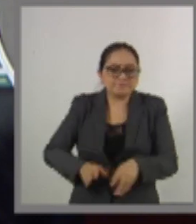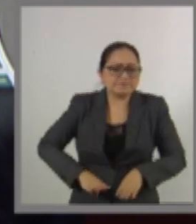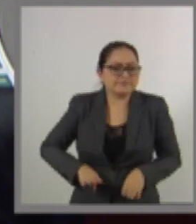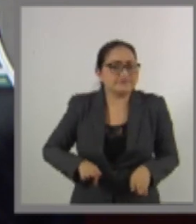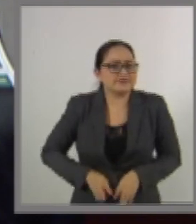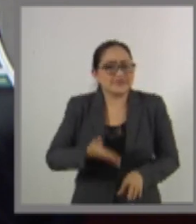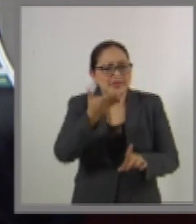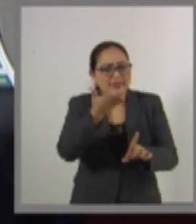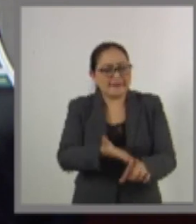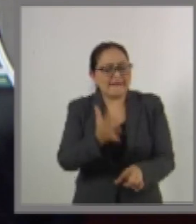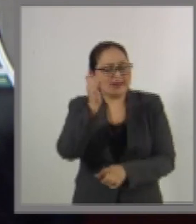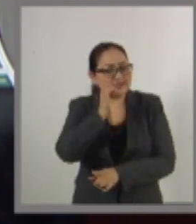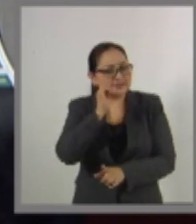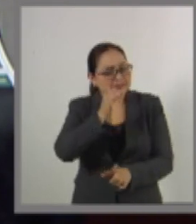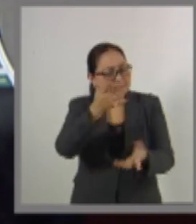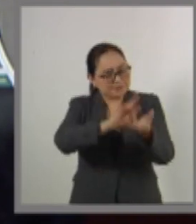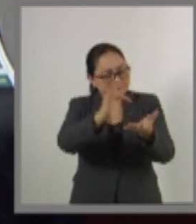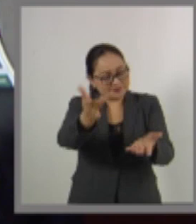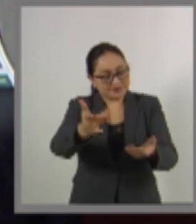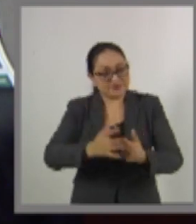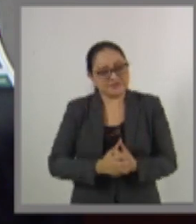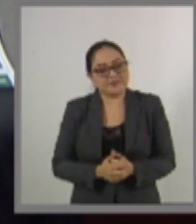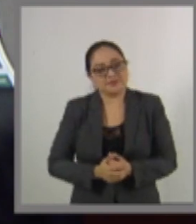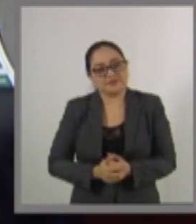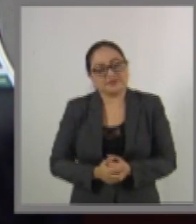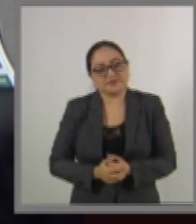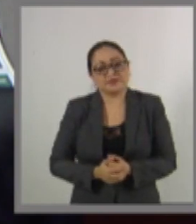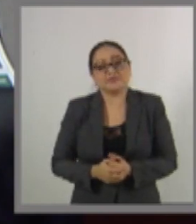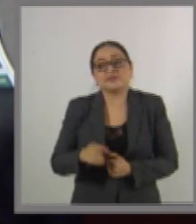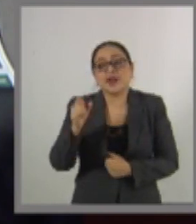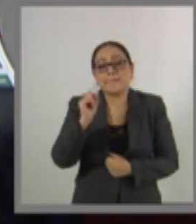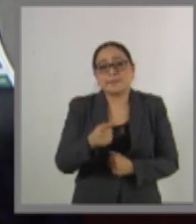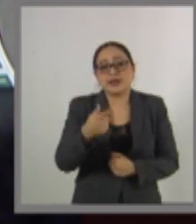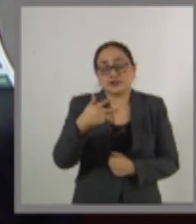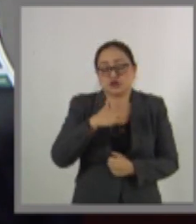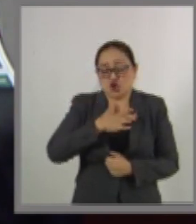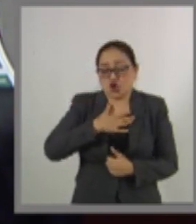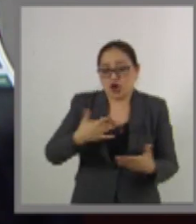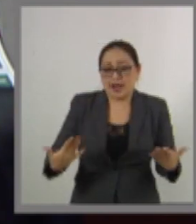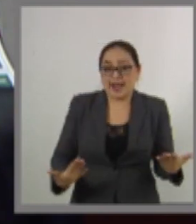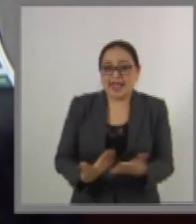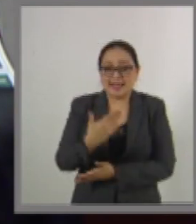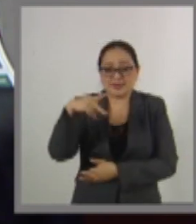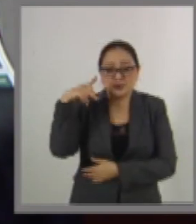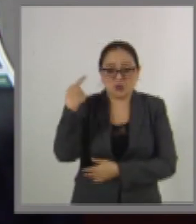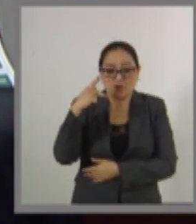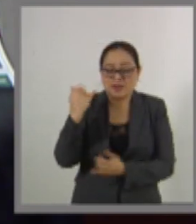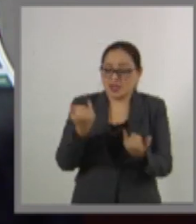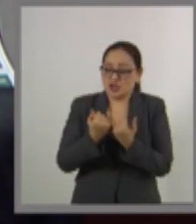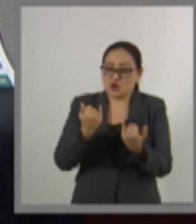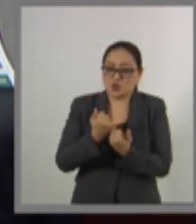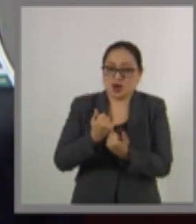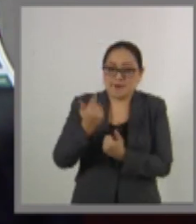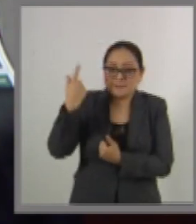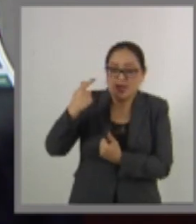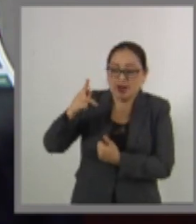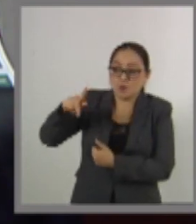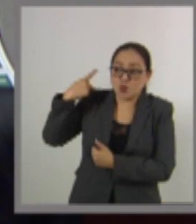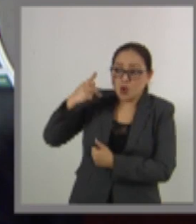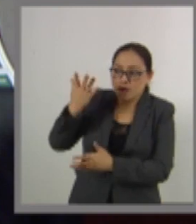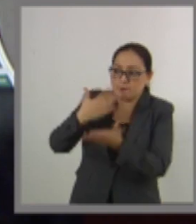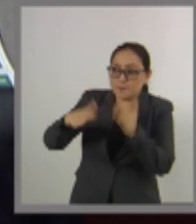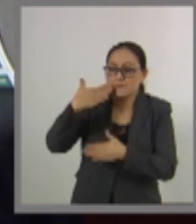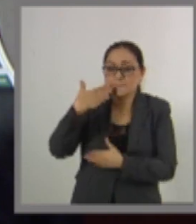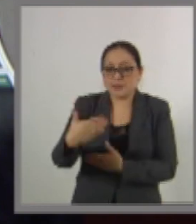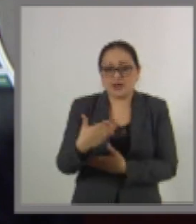caracteriza. Muchas gracias. Y claro, como poblana, deseo que le vaya bien a Puebla.